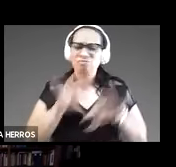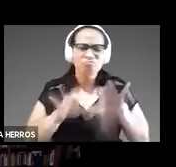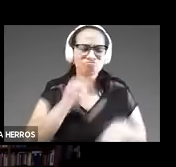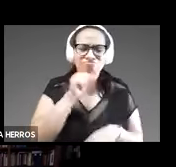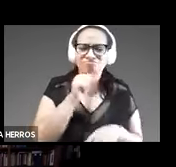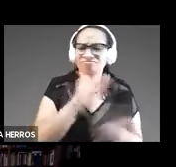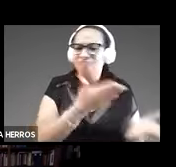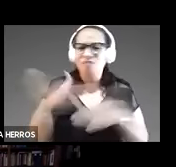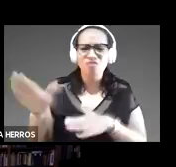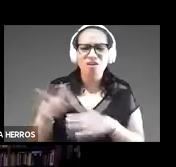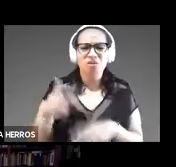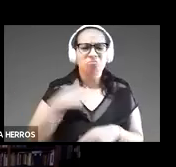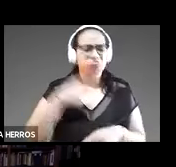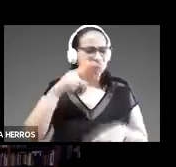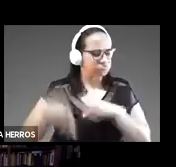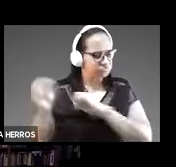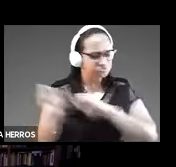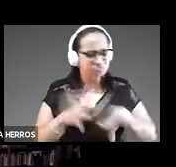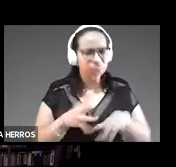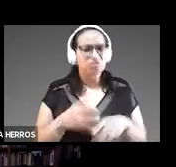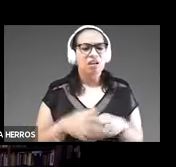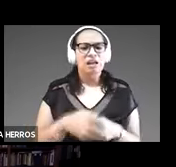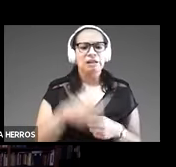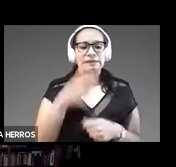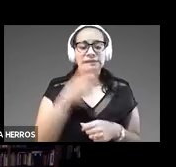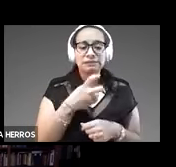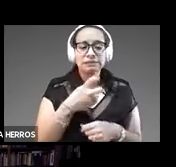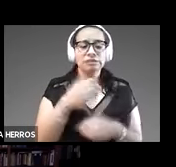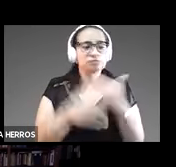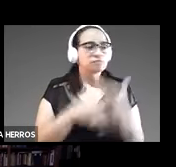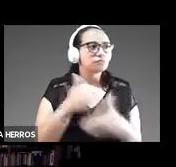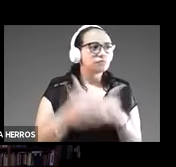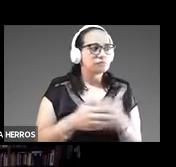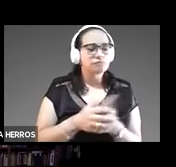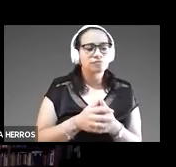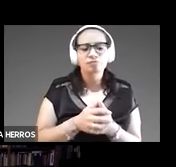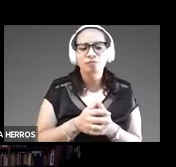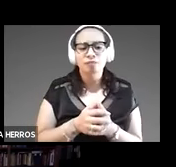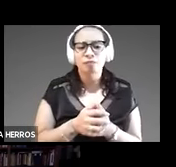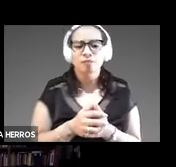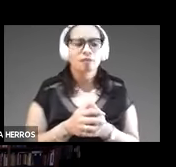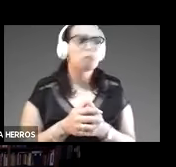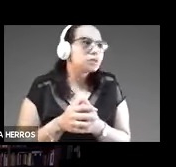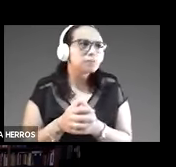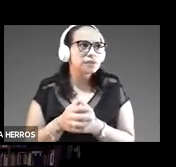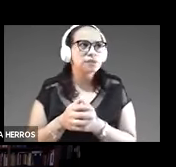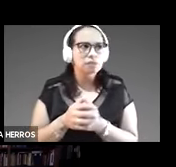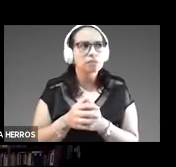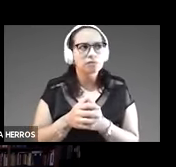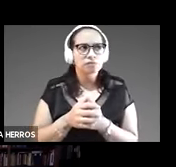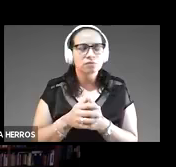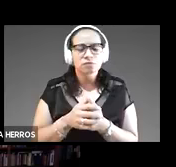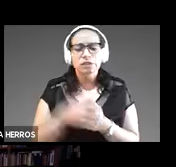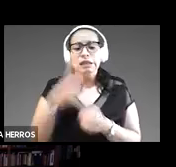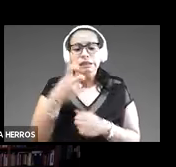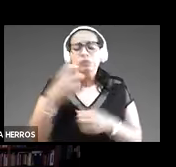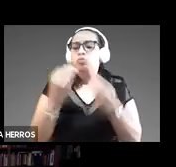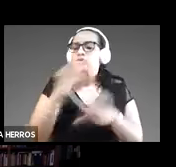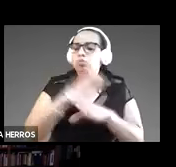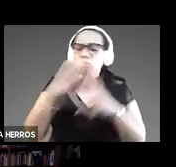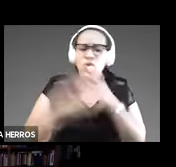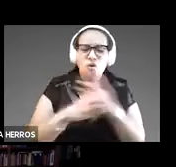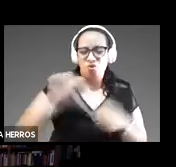lo quitas para allá y es silla enfrente y nos volvemos horizontales, porque al final muchas de las cosas que estamos